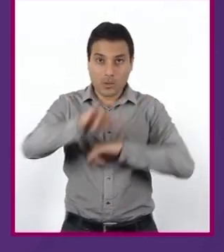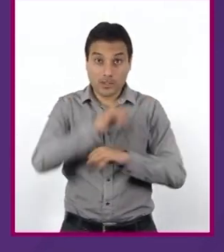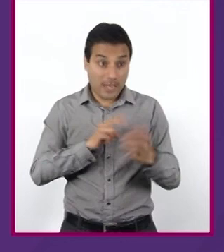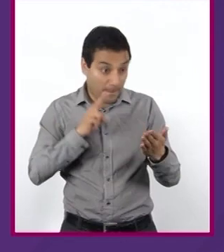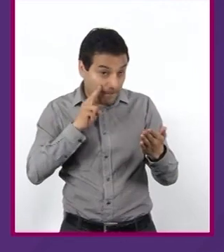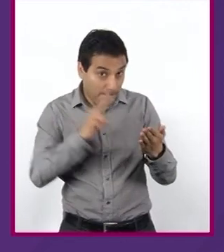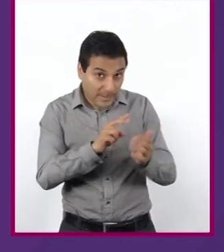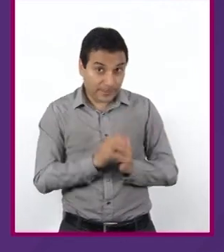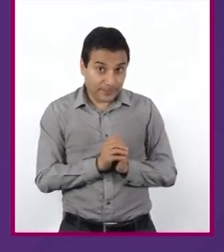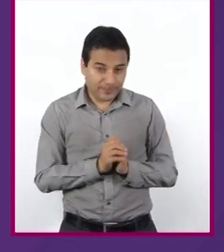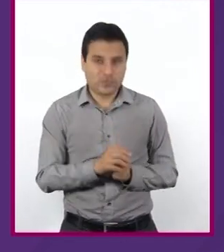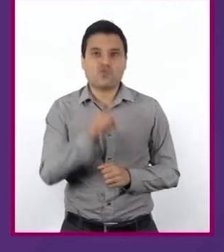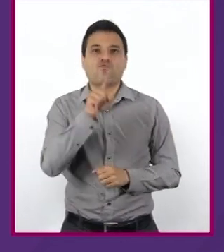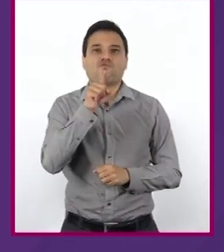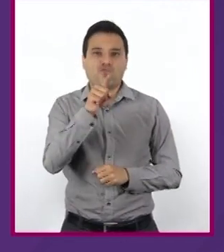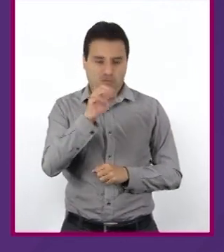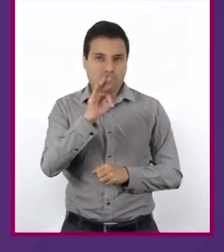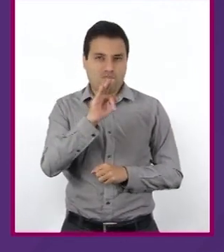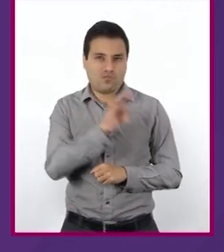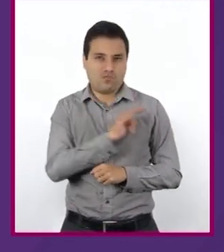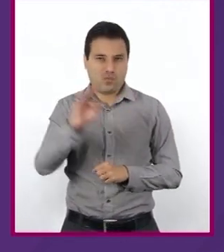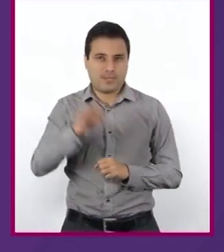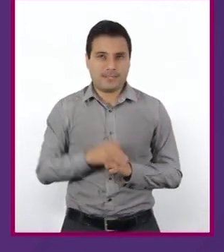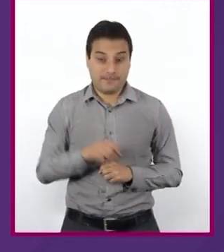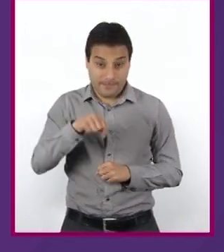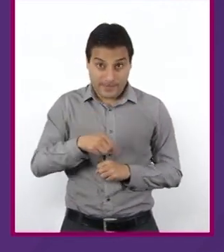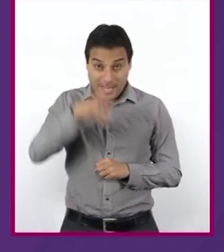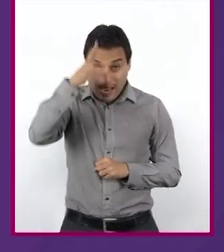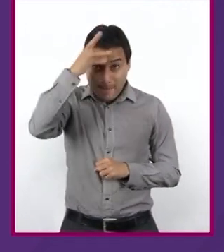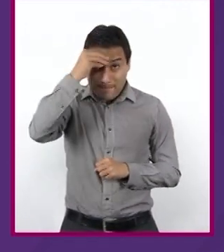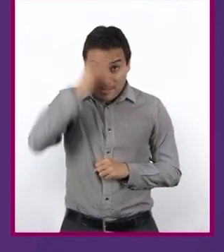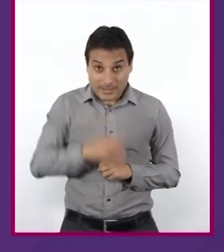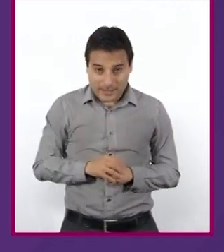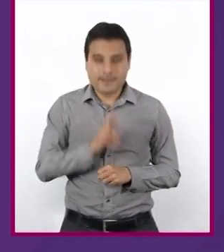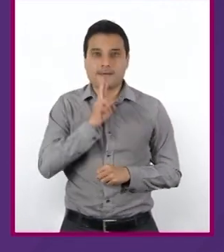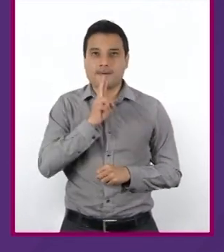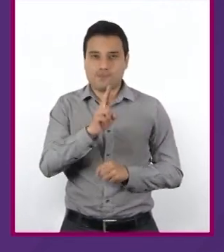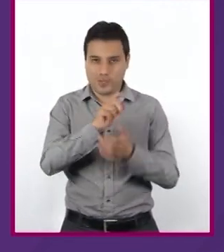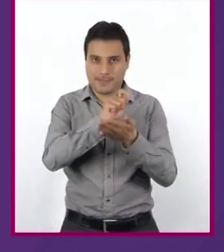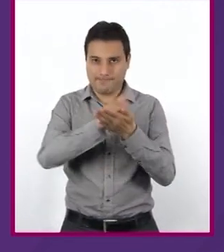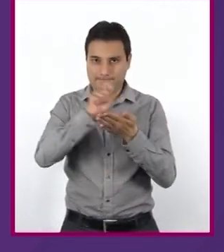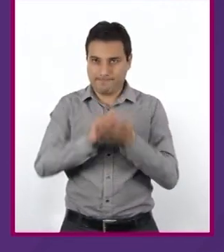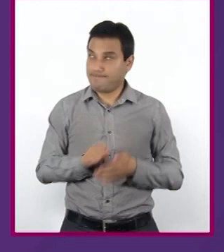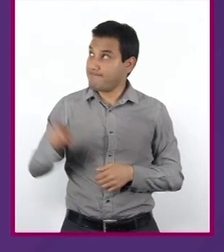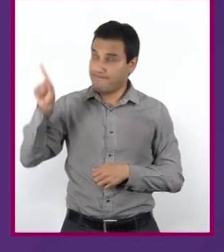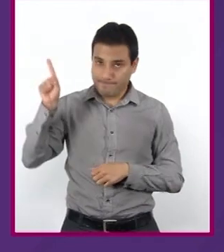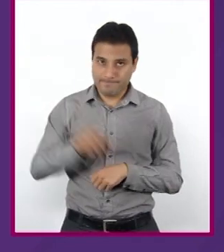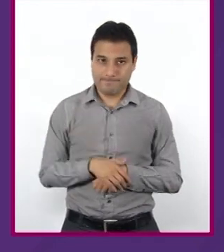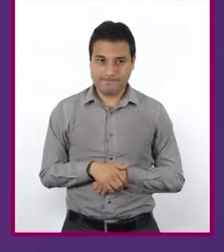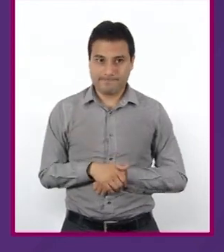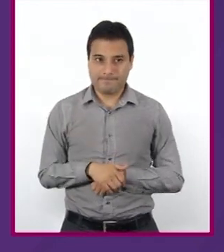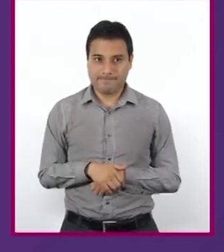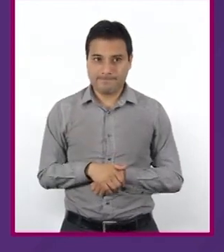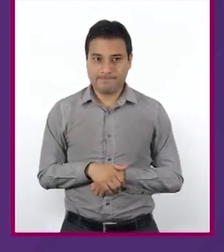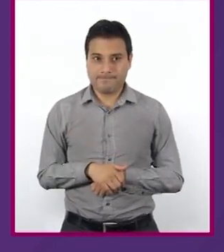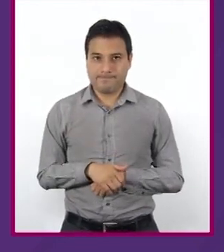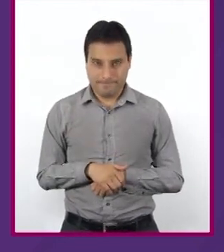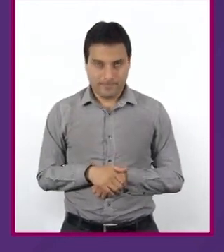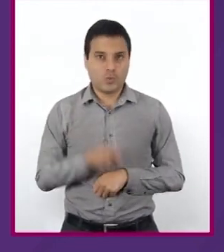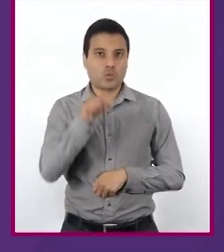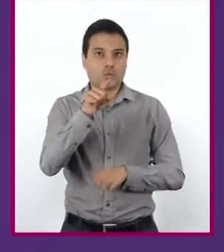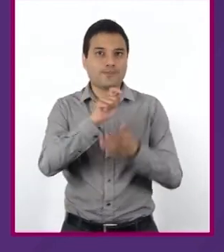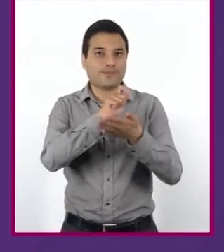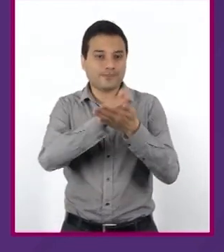práctica los conocimientos aprendidos en esta sesión. La representación de la estructura de